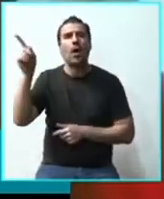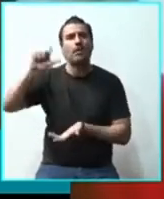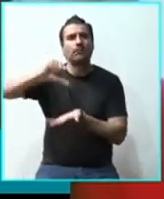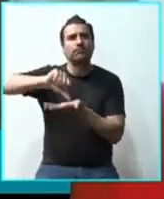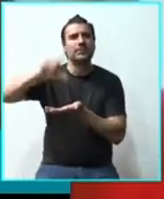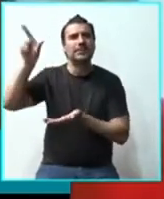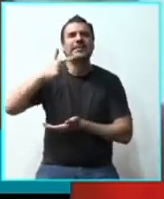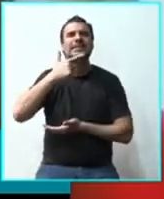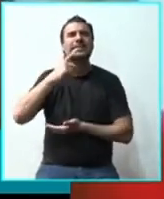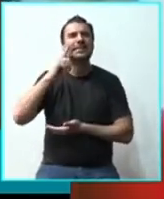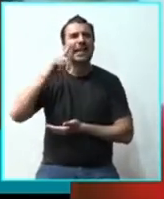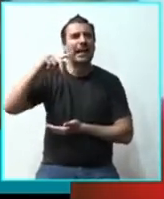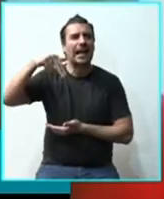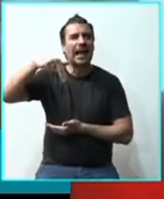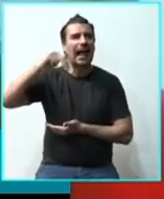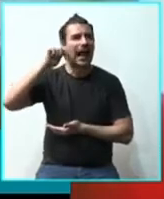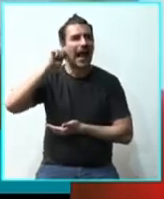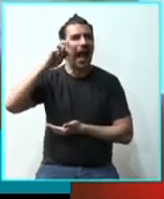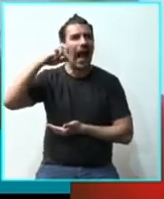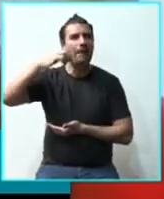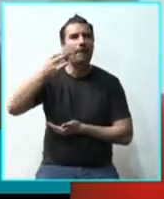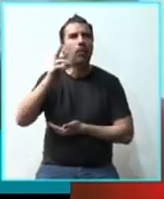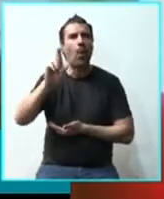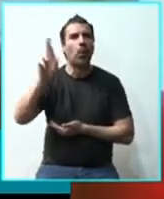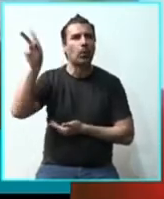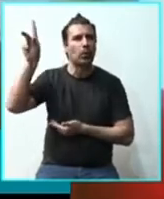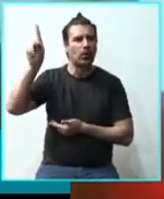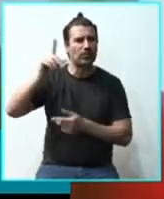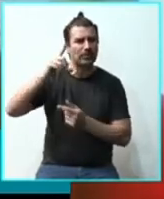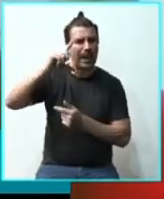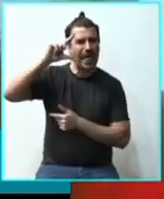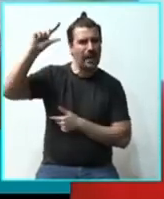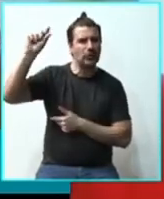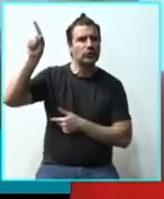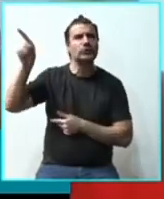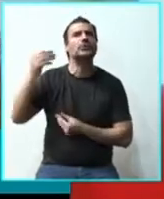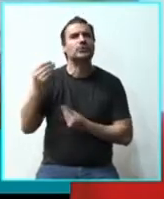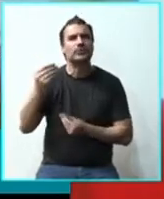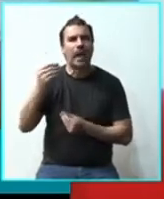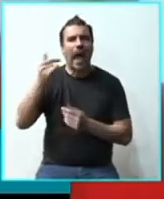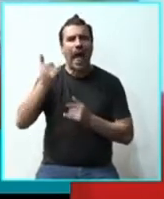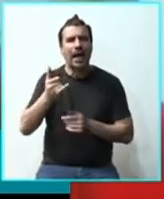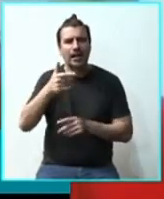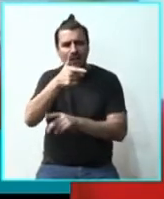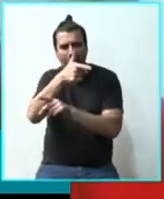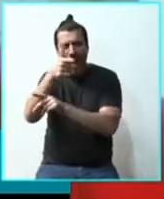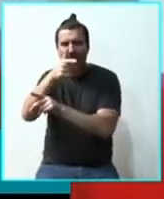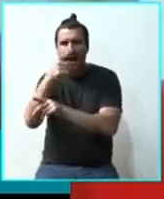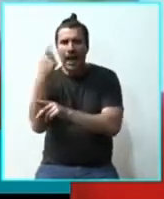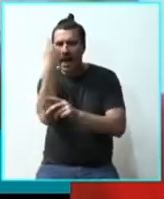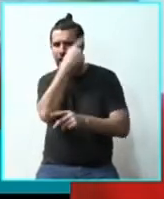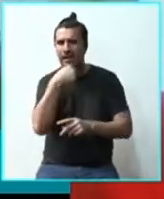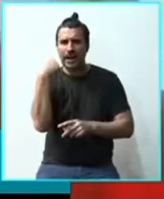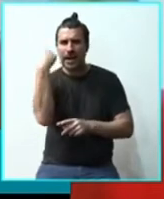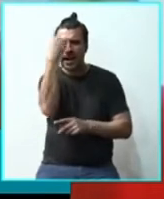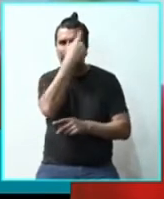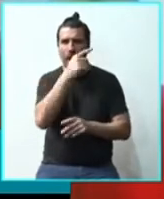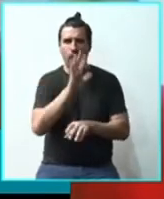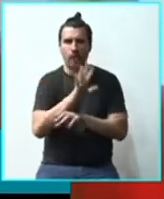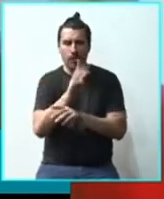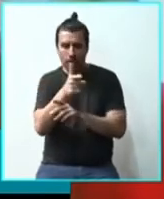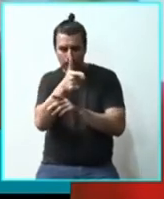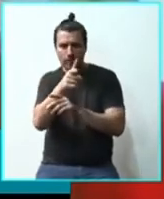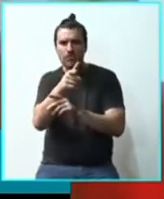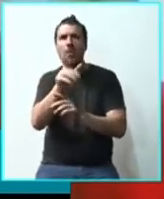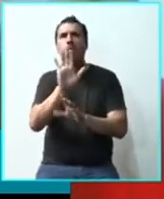claramente que no puede suceder en la ciudad de Buenos Aires ni en ningún rincón de la Argentina, porque nuestras libertades individuales están claramente en